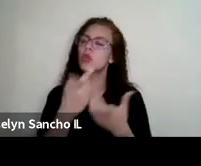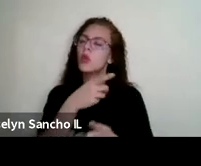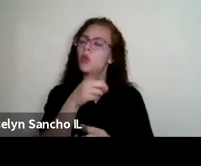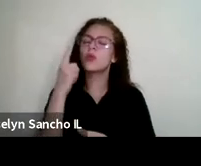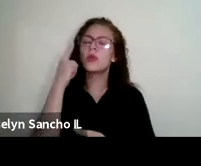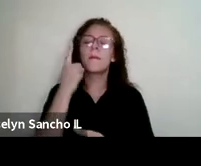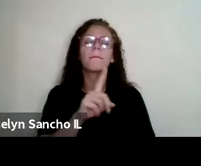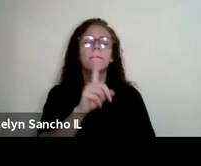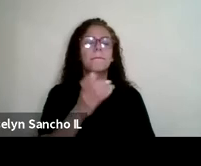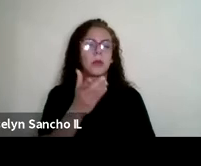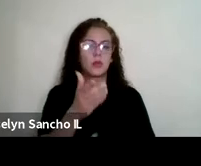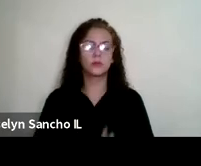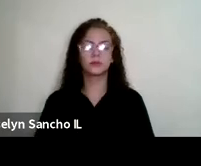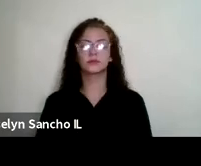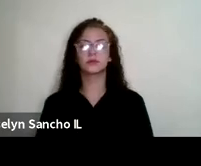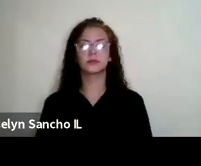una pregunta.